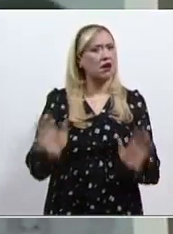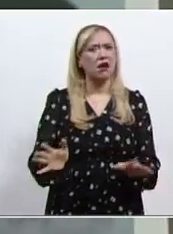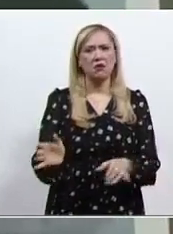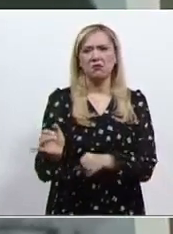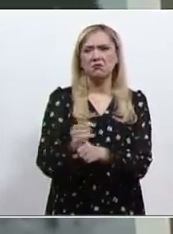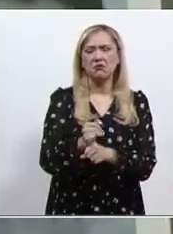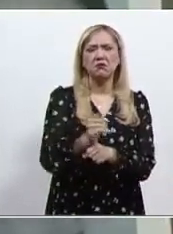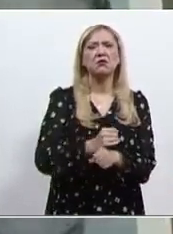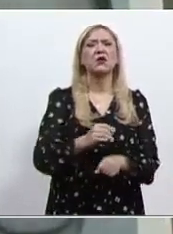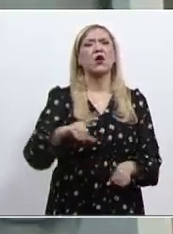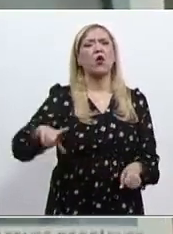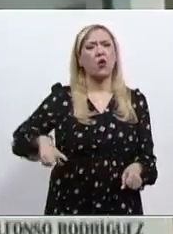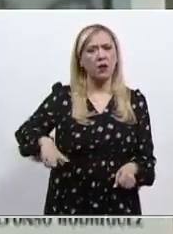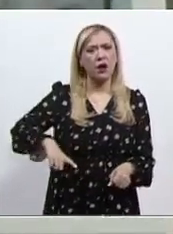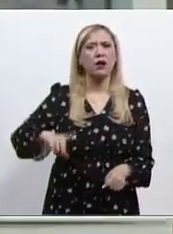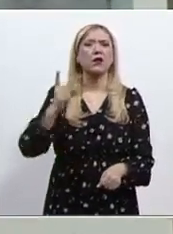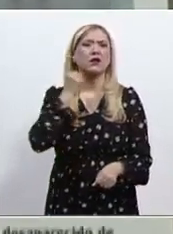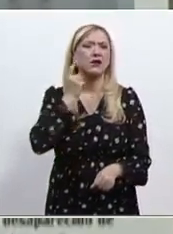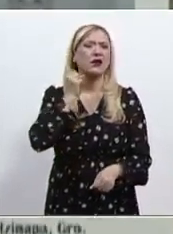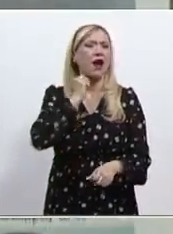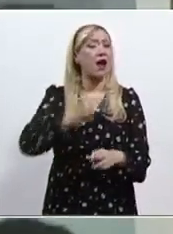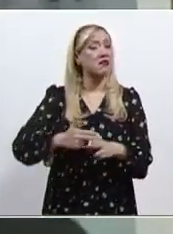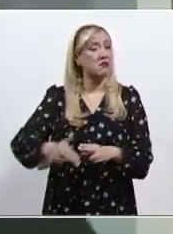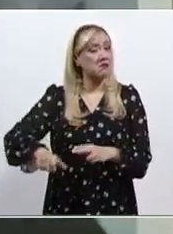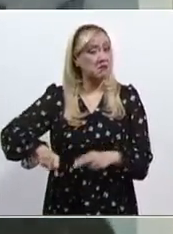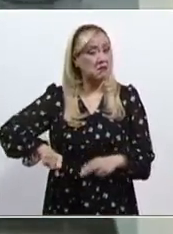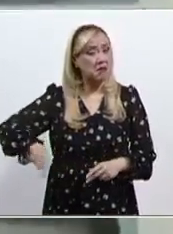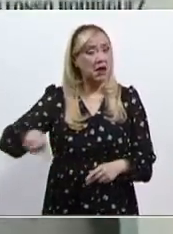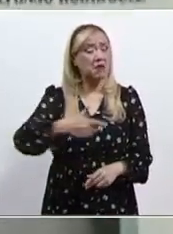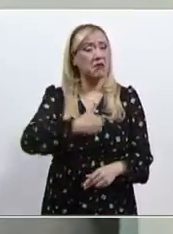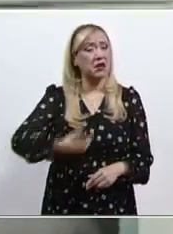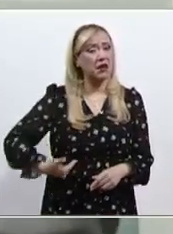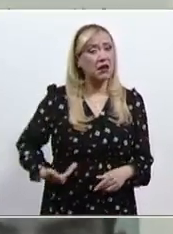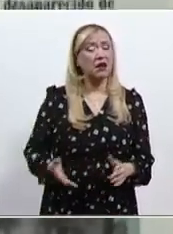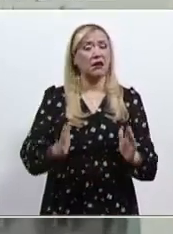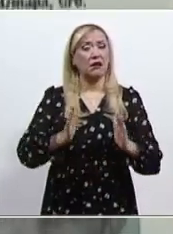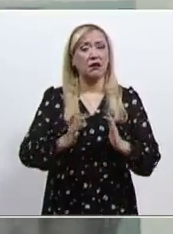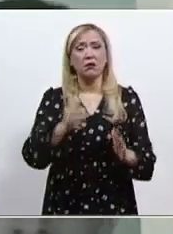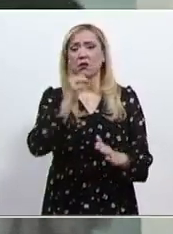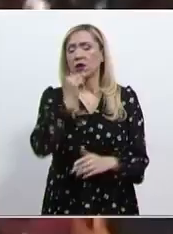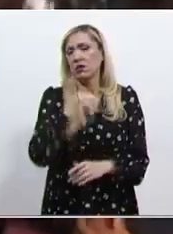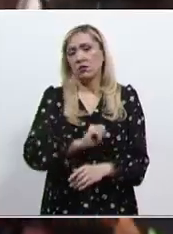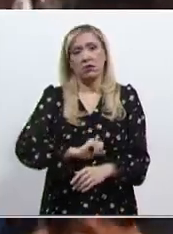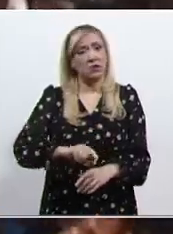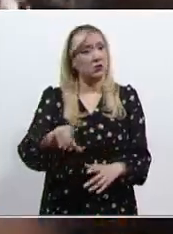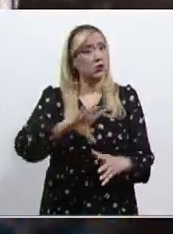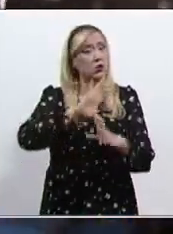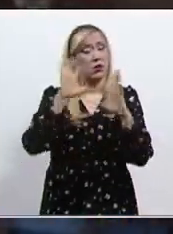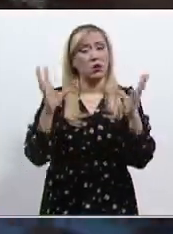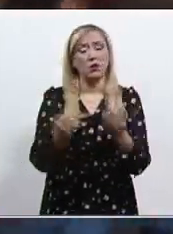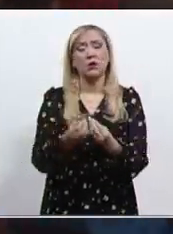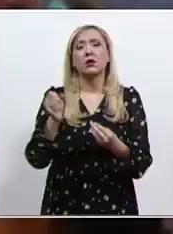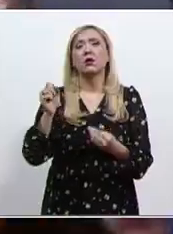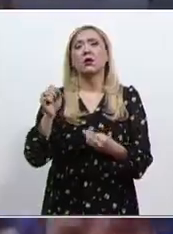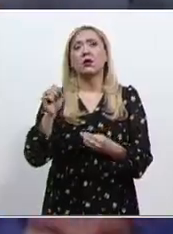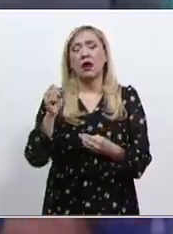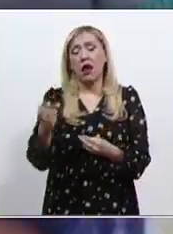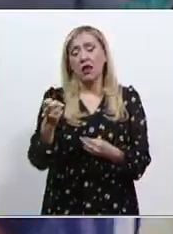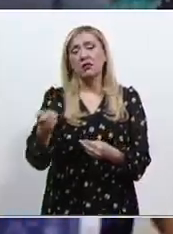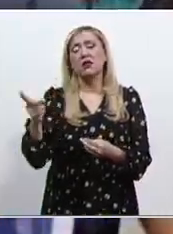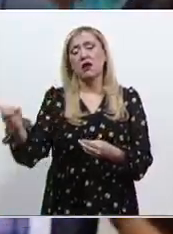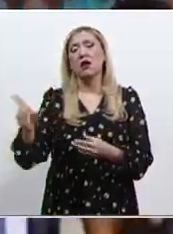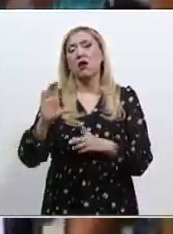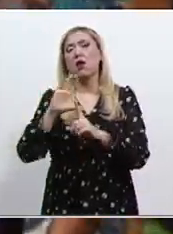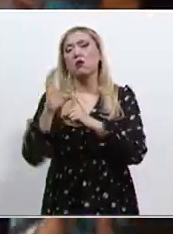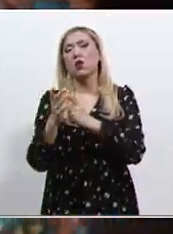se determinó crear la mencionada comisión dicha instancia estará integrada por la Comisión Nacional de los derechos humanos y el Ministerio